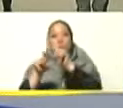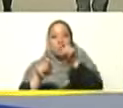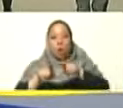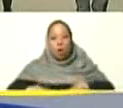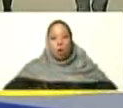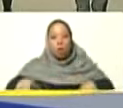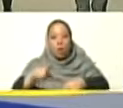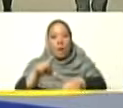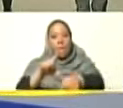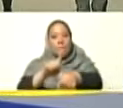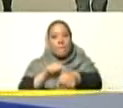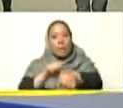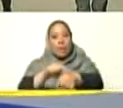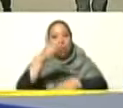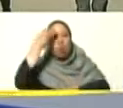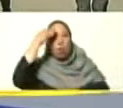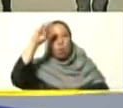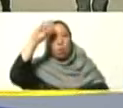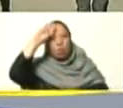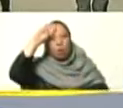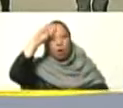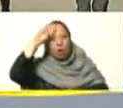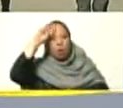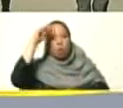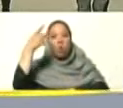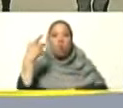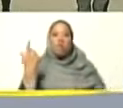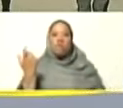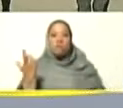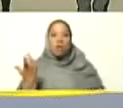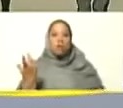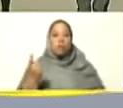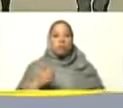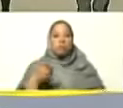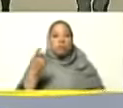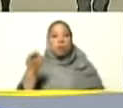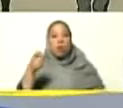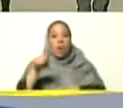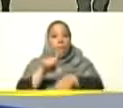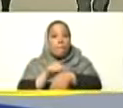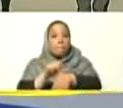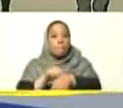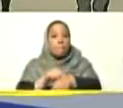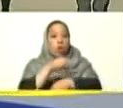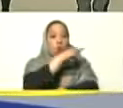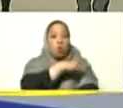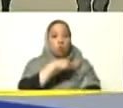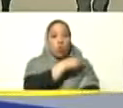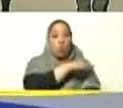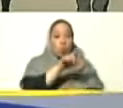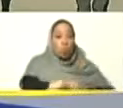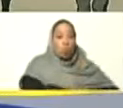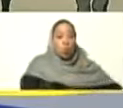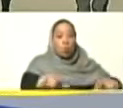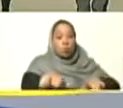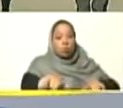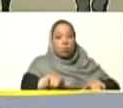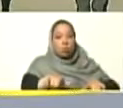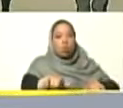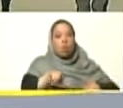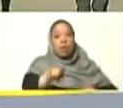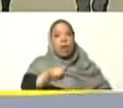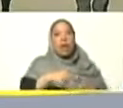adentro, de pronto no tenemos médico para determinado ambulatorio por ahora, entonces